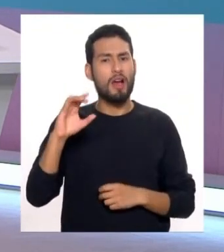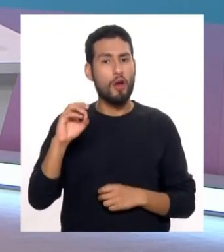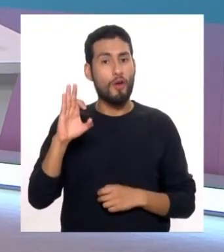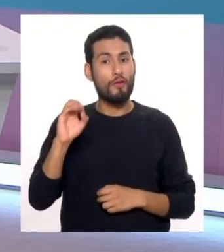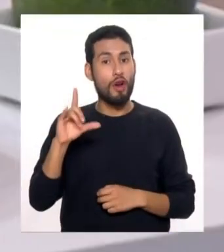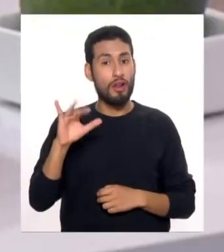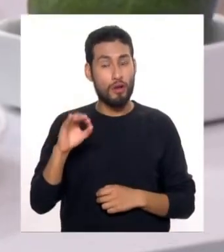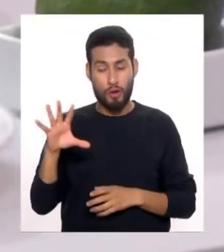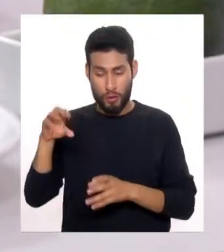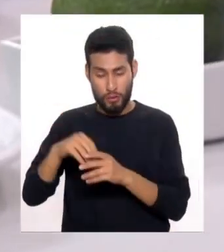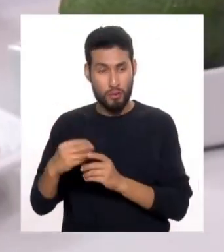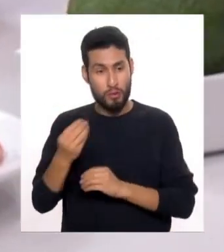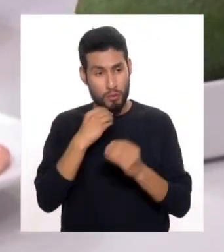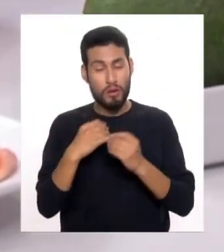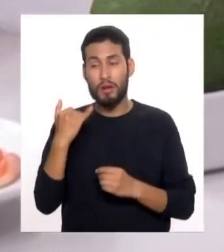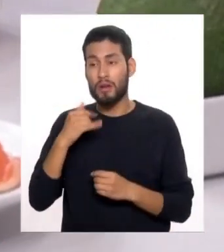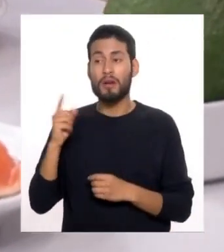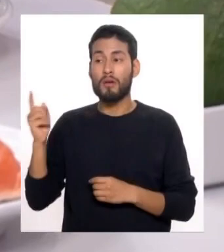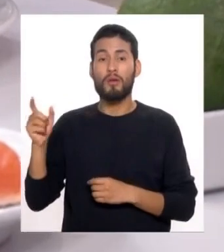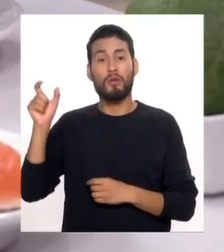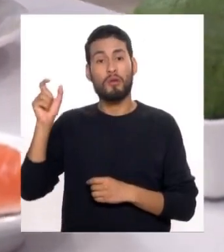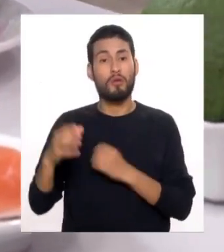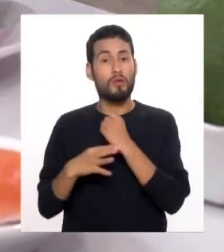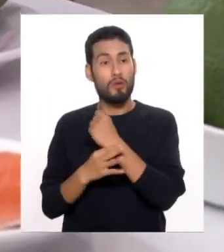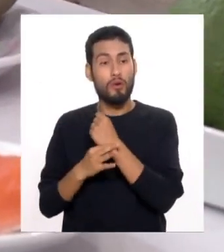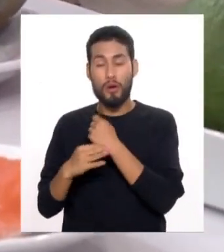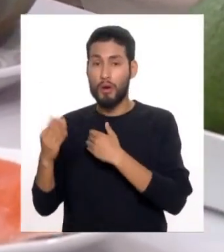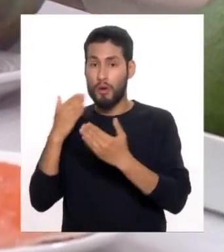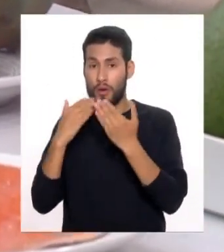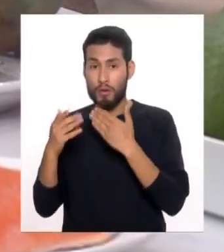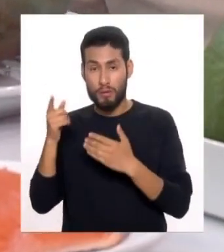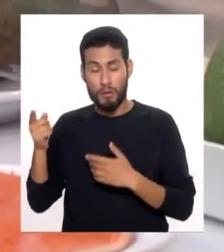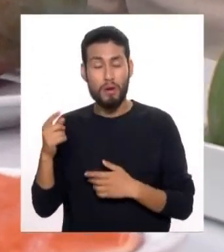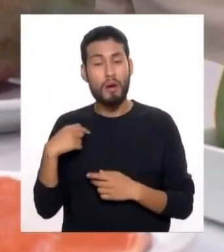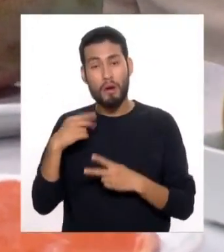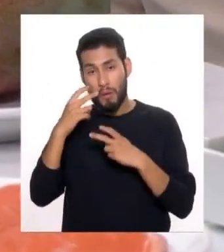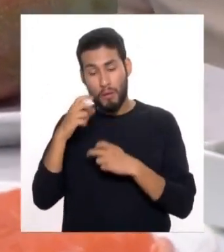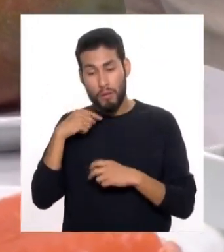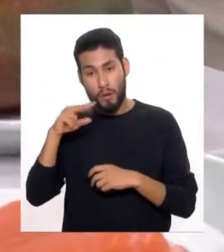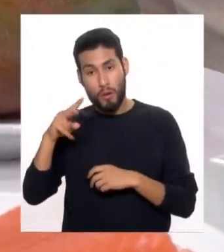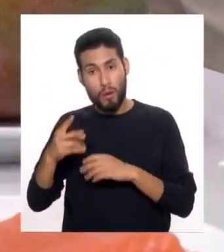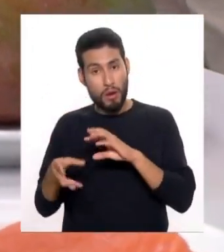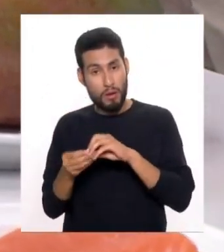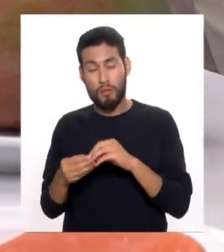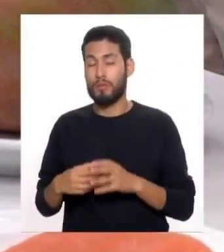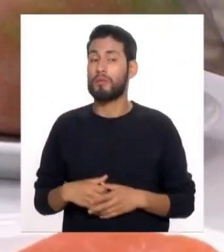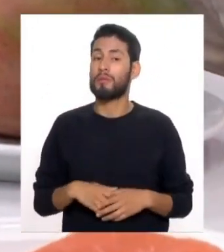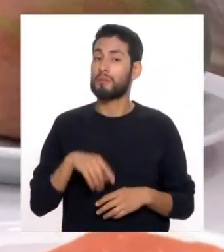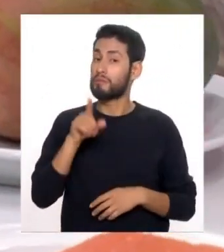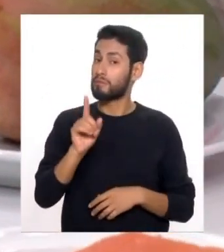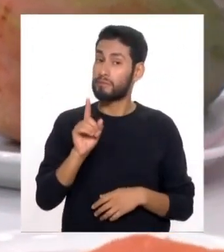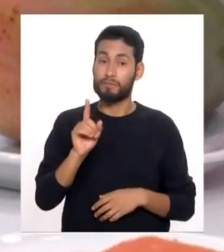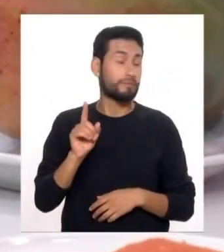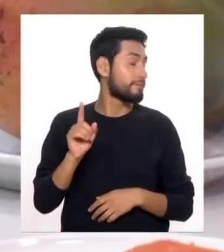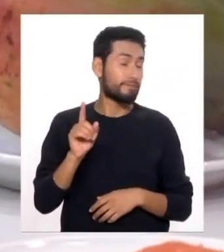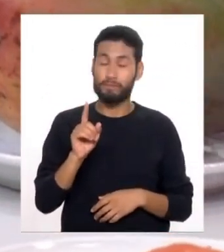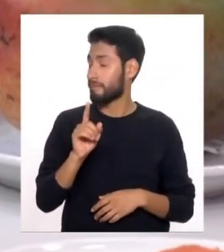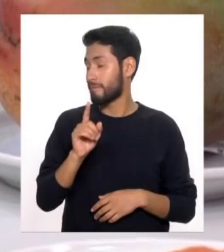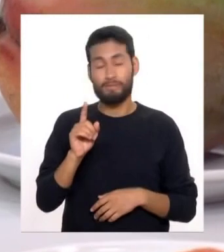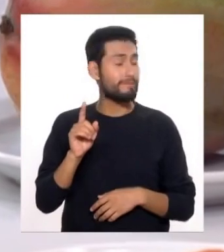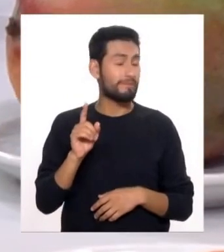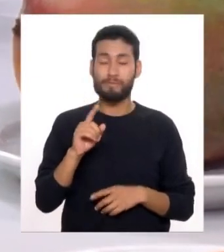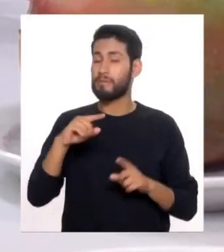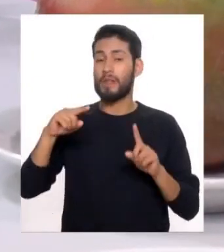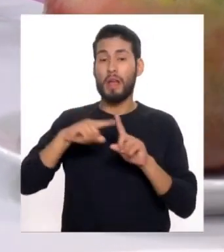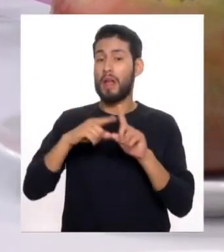acá, conversar con tu suplemento, conversar con tu médico para un suplemento. Ningún embarazo